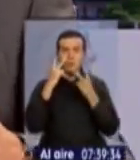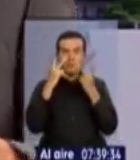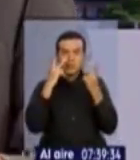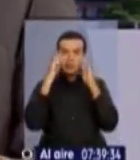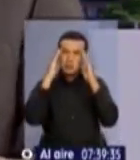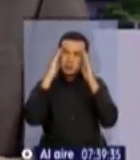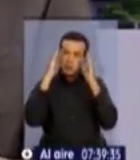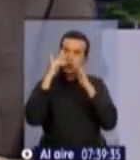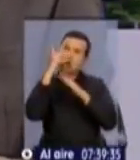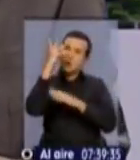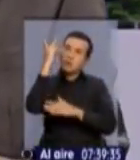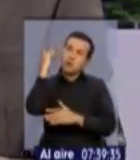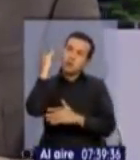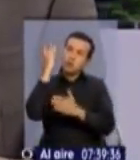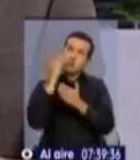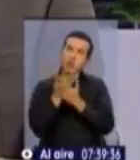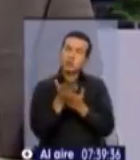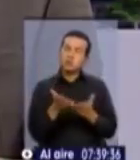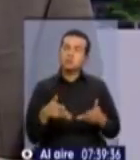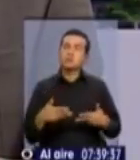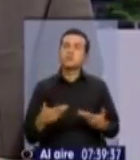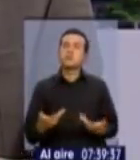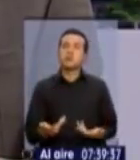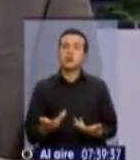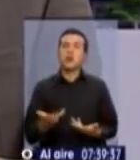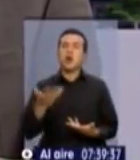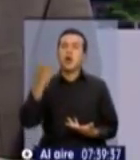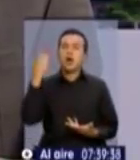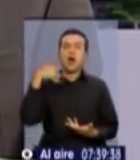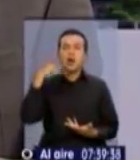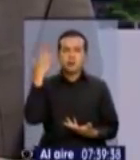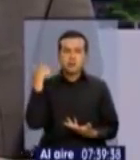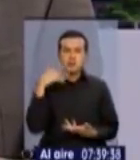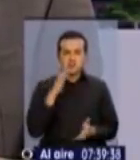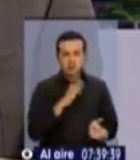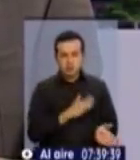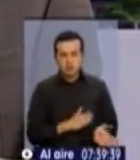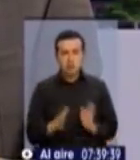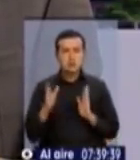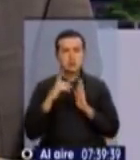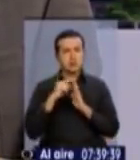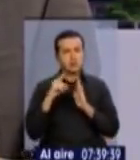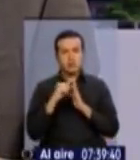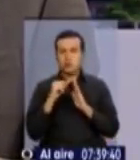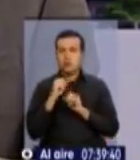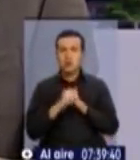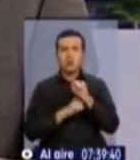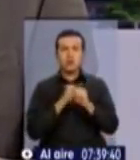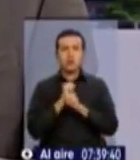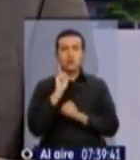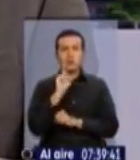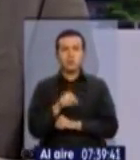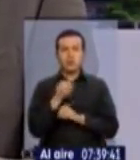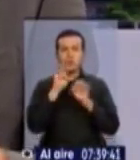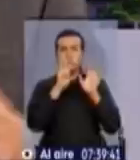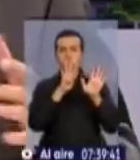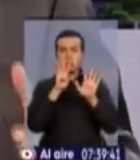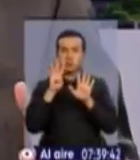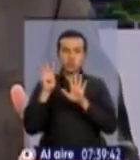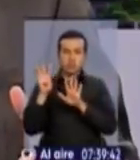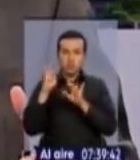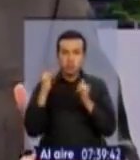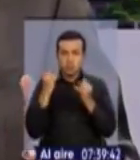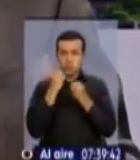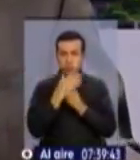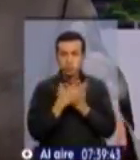expectiva veíamos como las bases que se sentaron en el servicio de rentas internas de 1999 tienen frutos hoy en una